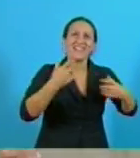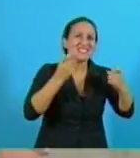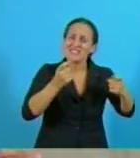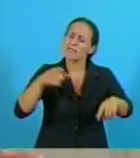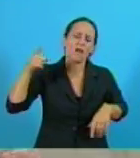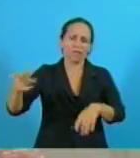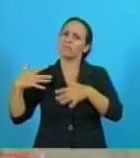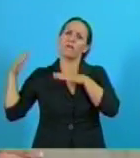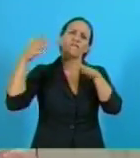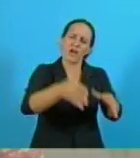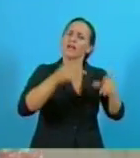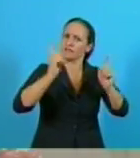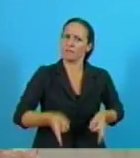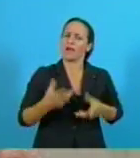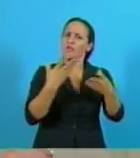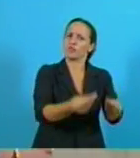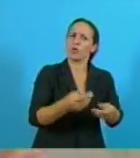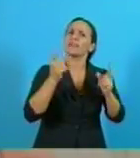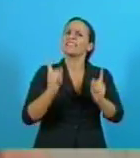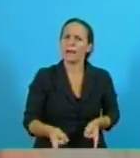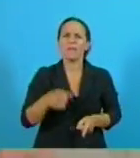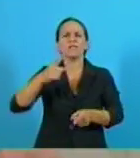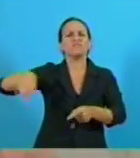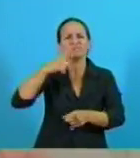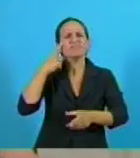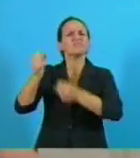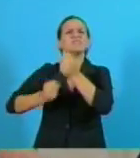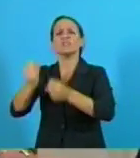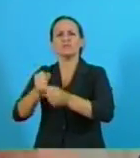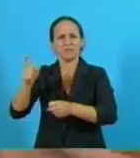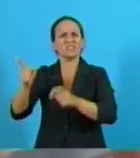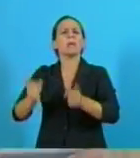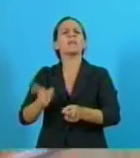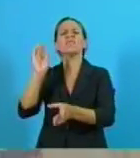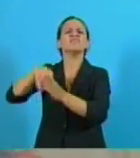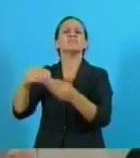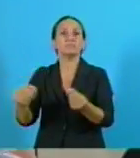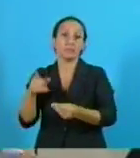Armadas en la tarea de industrialización, porque la defensa también es una industria.